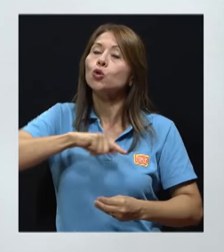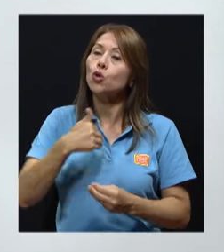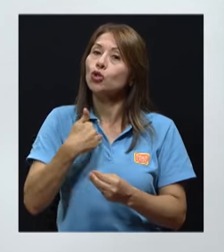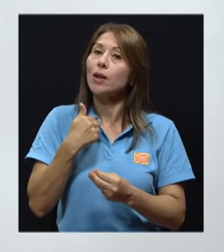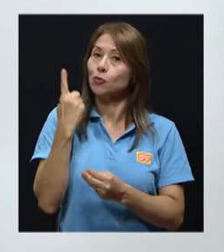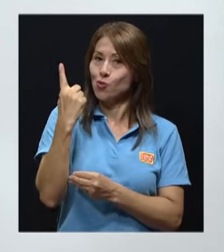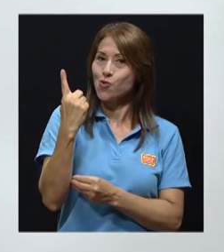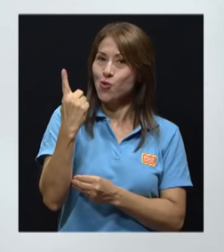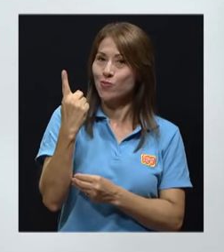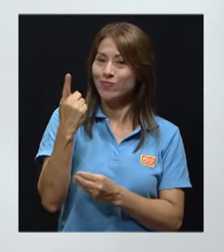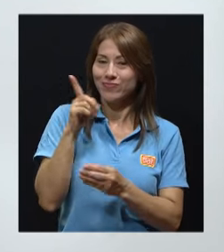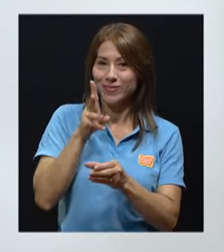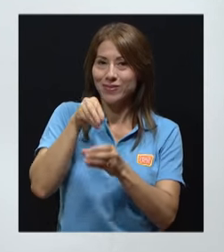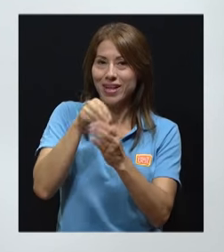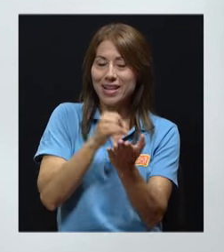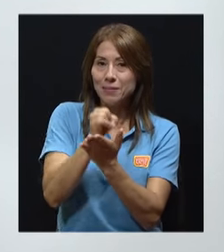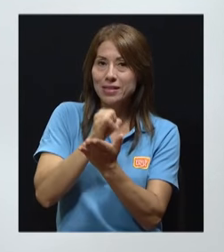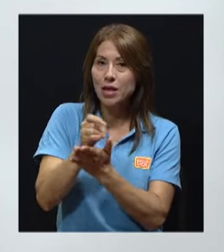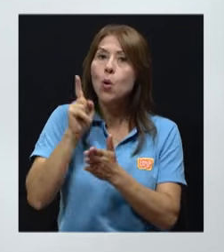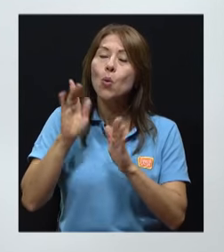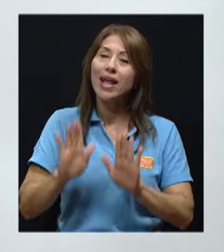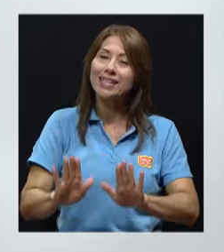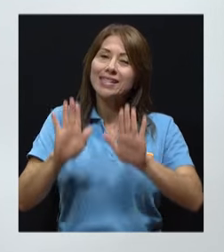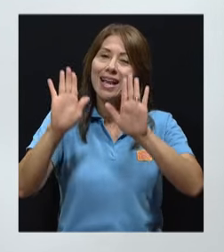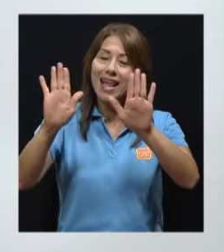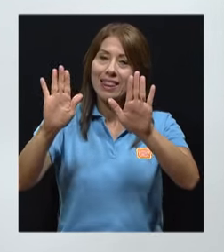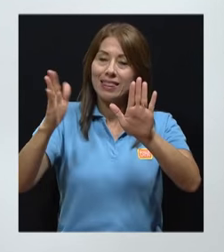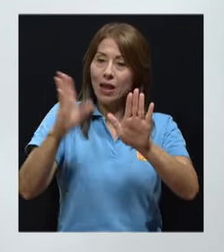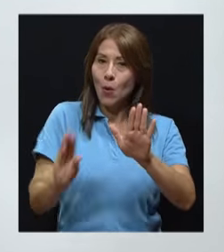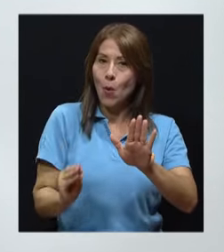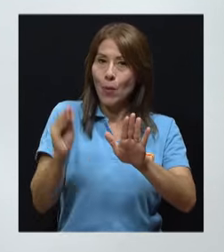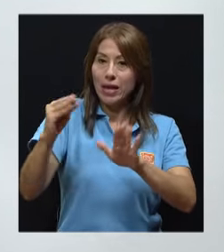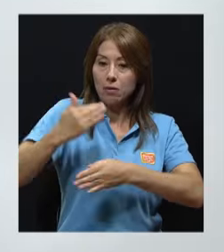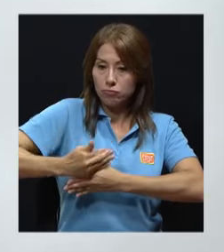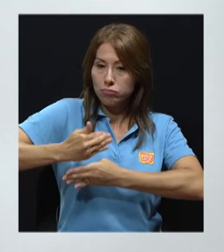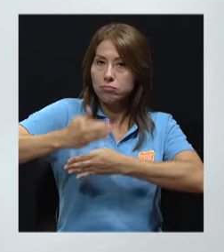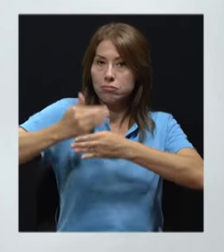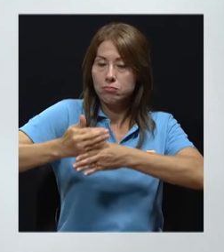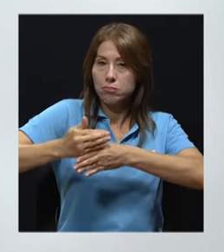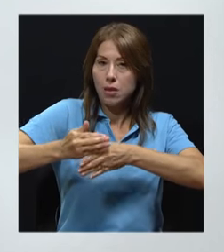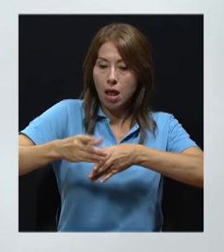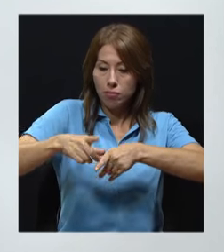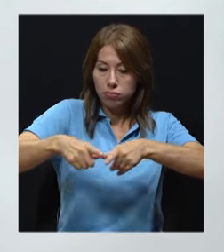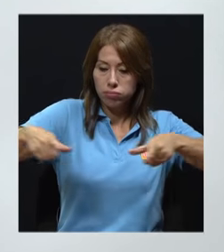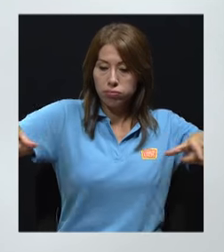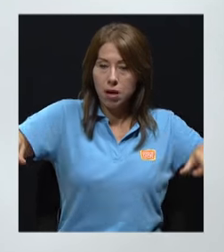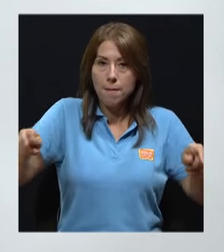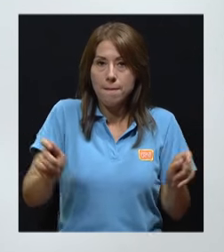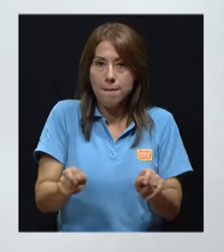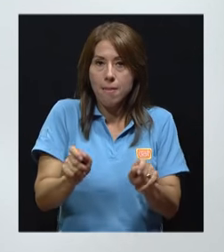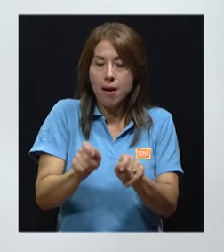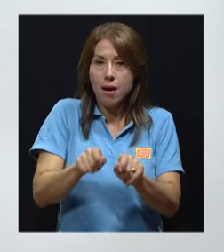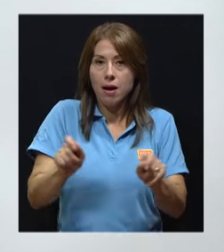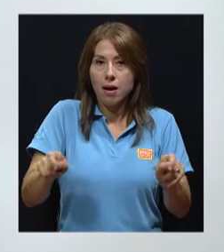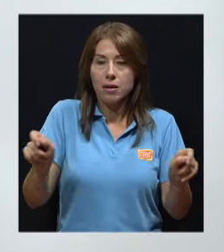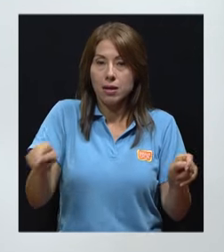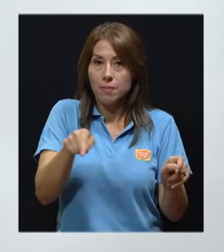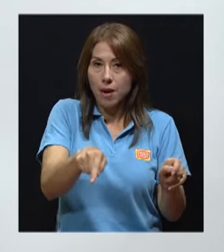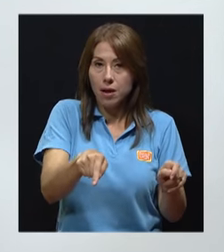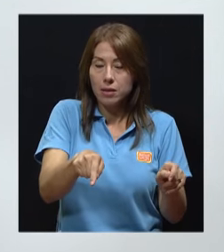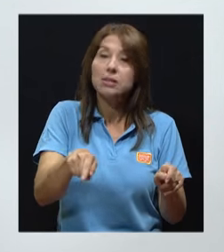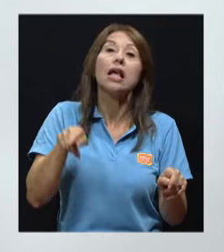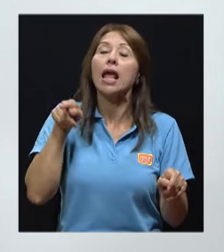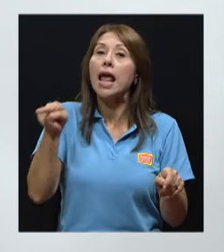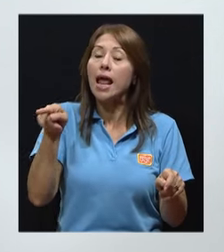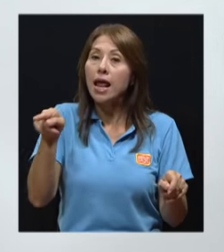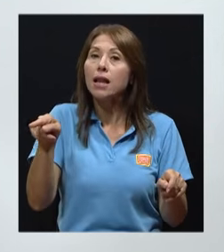este tenemos un excelente marimbista un joven y que tiene